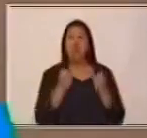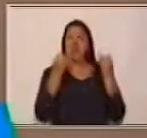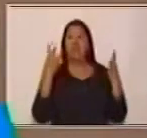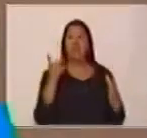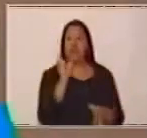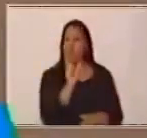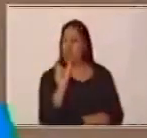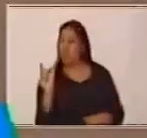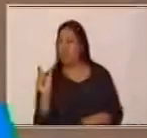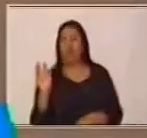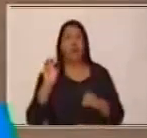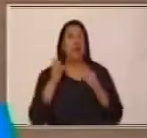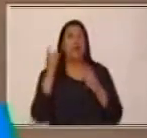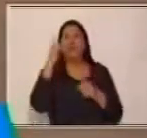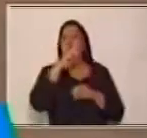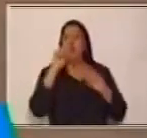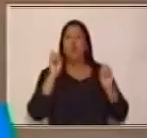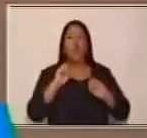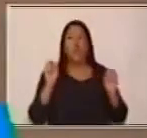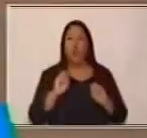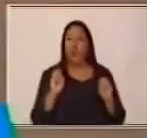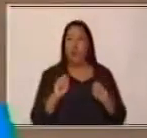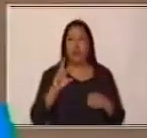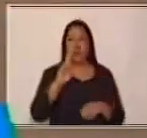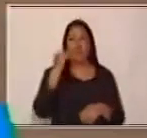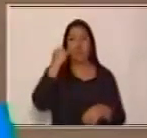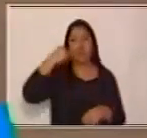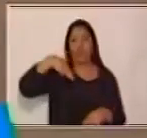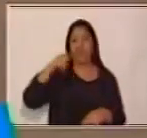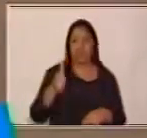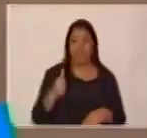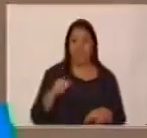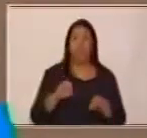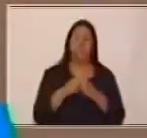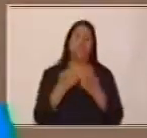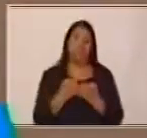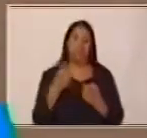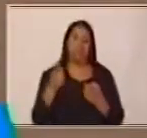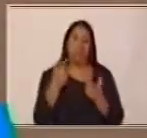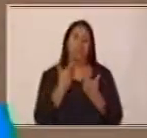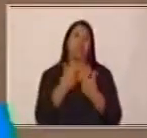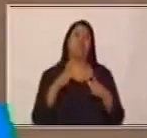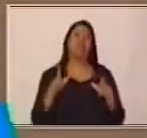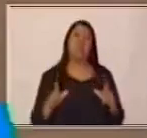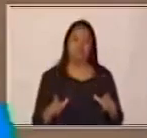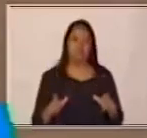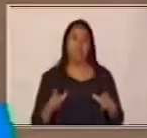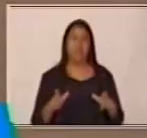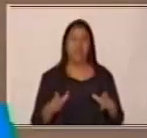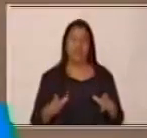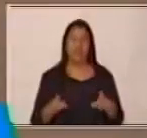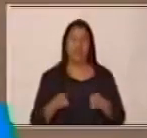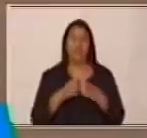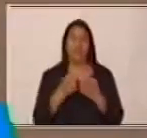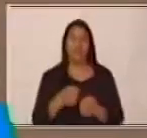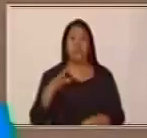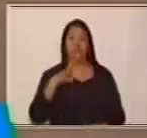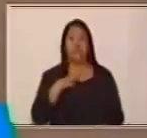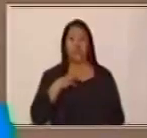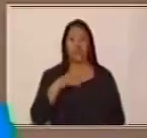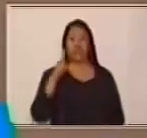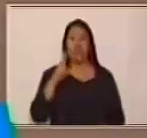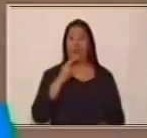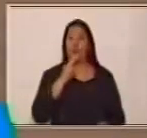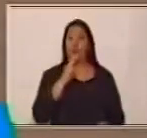palpable o que nosotros podamos descubrir. Y recuerda que existen versos de arte mayor y arte